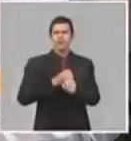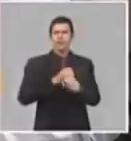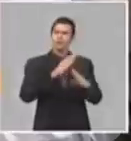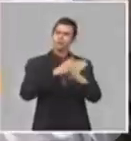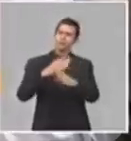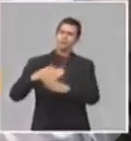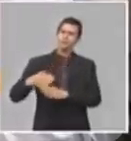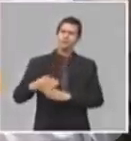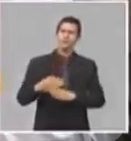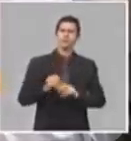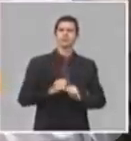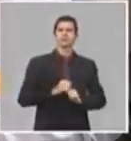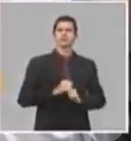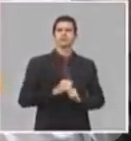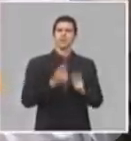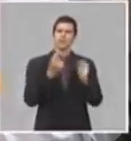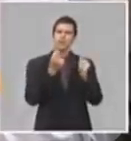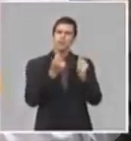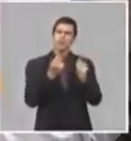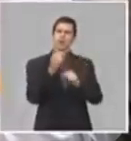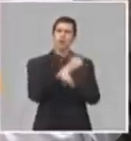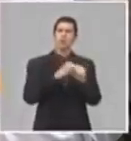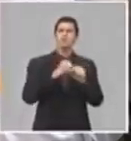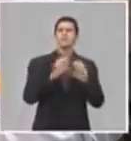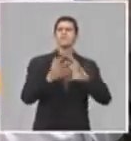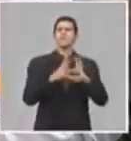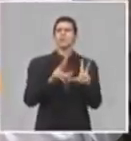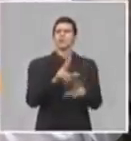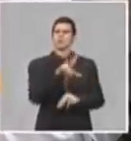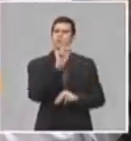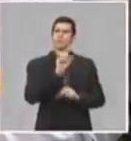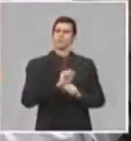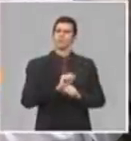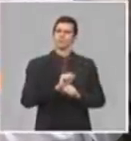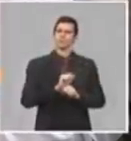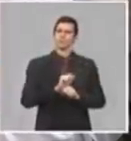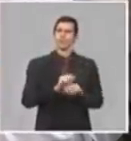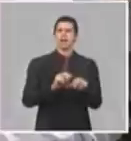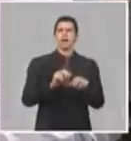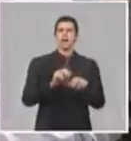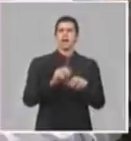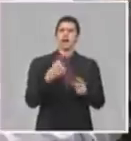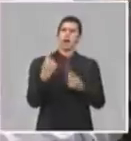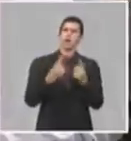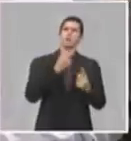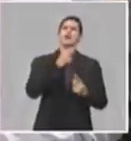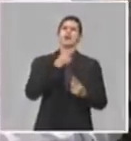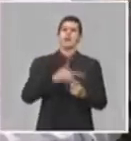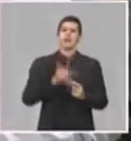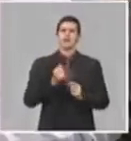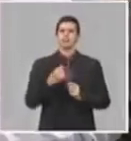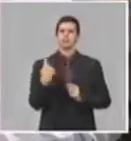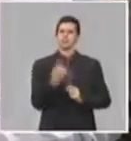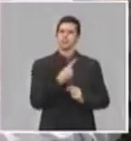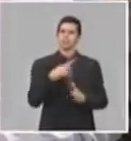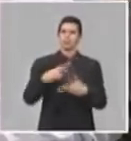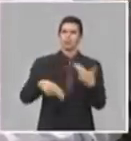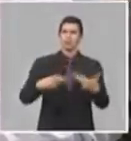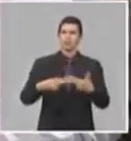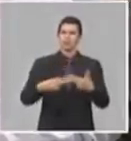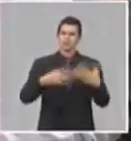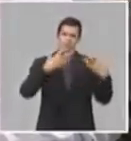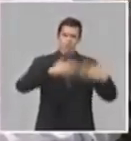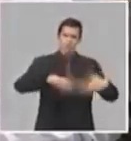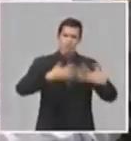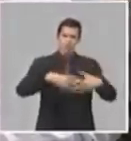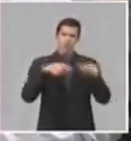interior, mayorista y minorista. Ya explicamos que uno de los impactos, por ejemplo, que tenemos en el sector productivo es